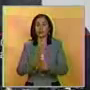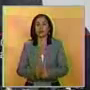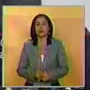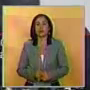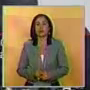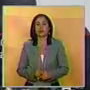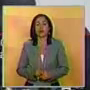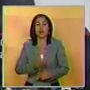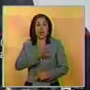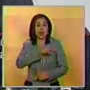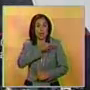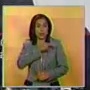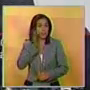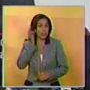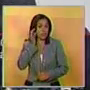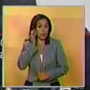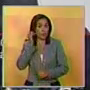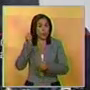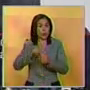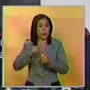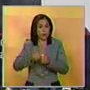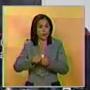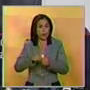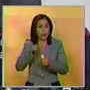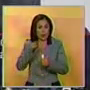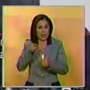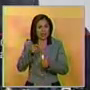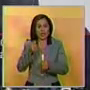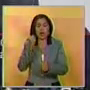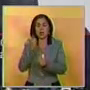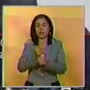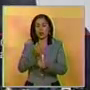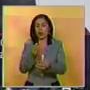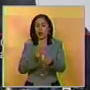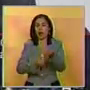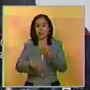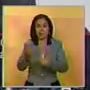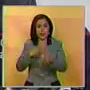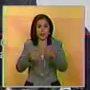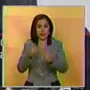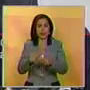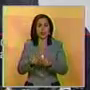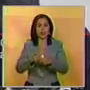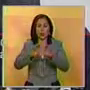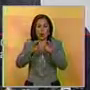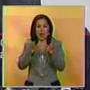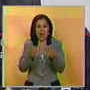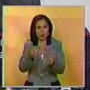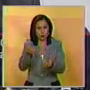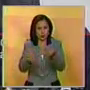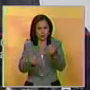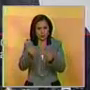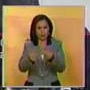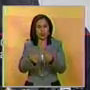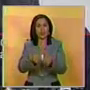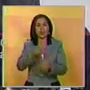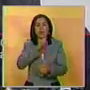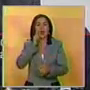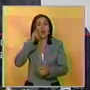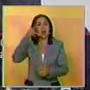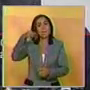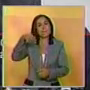En cuanto a la señora de Maracaibo, era comerciante, trabajaba en una distribuidora de caucho La